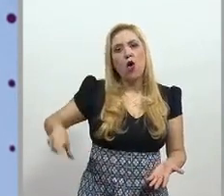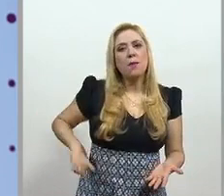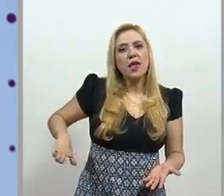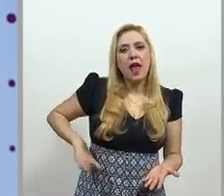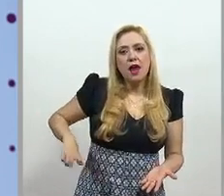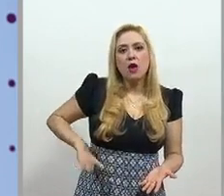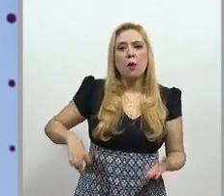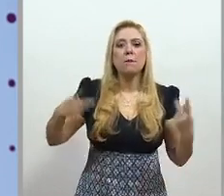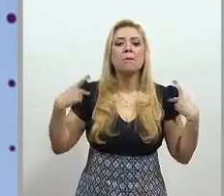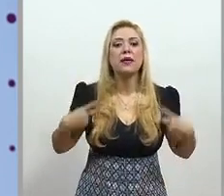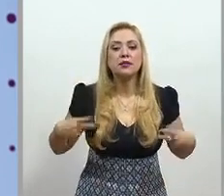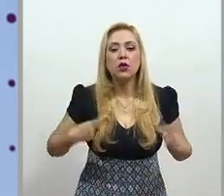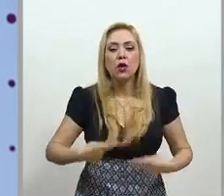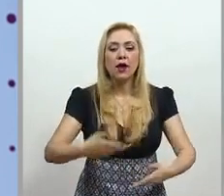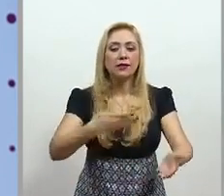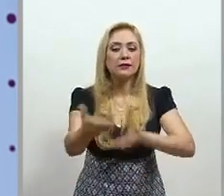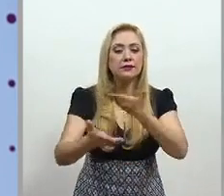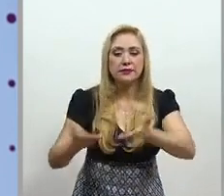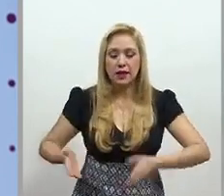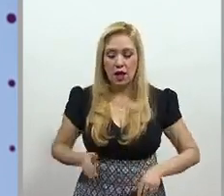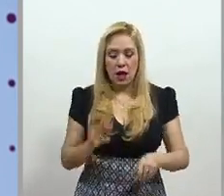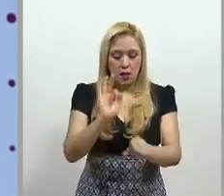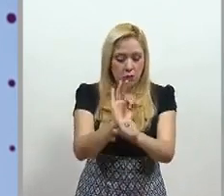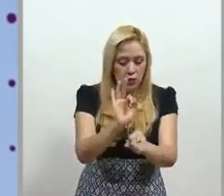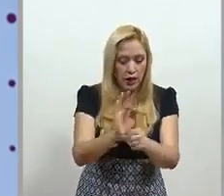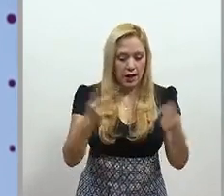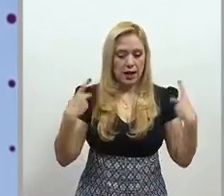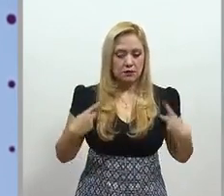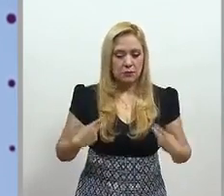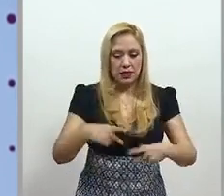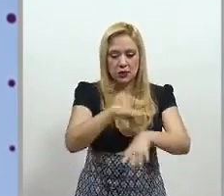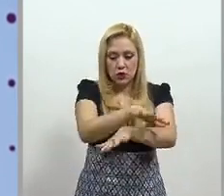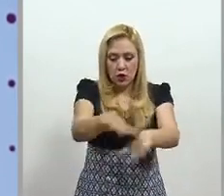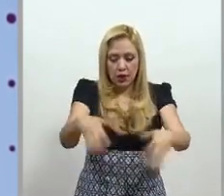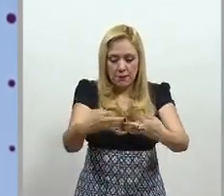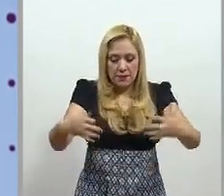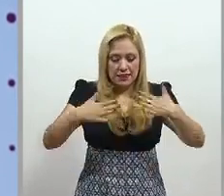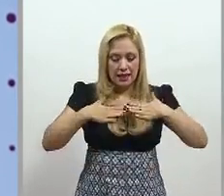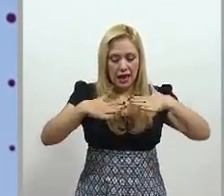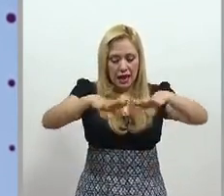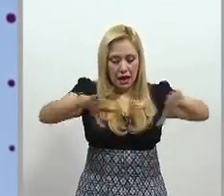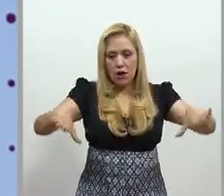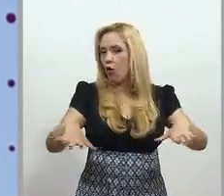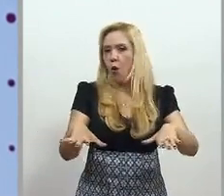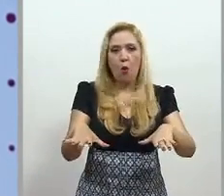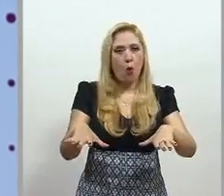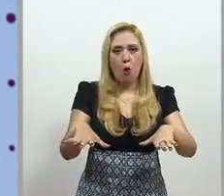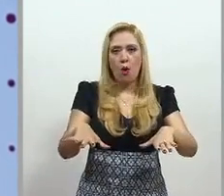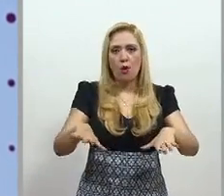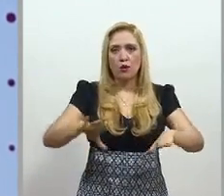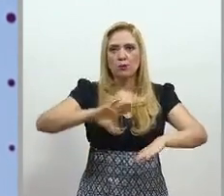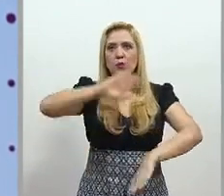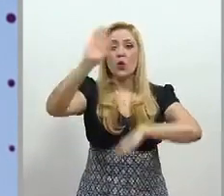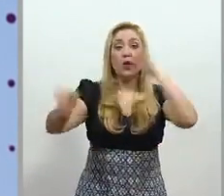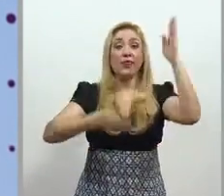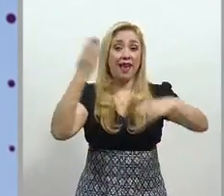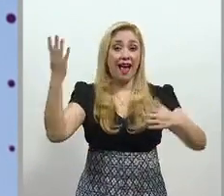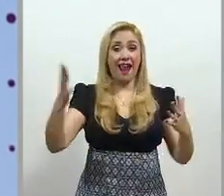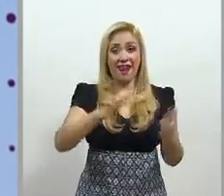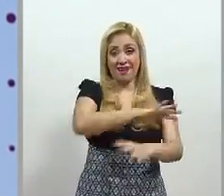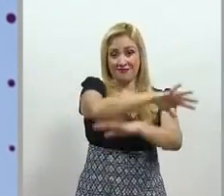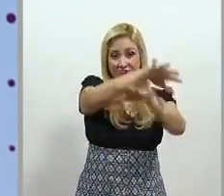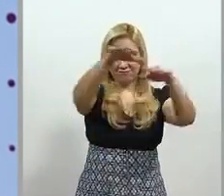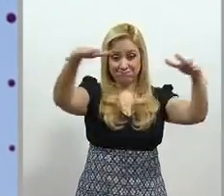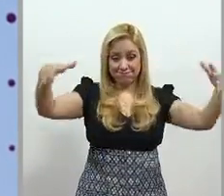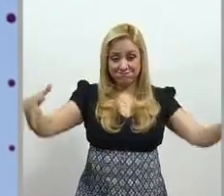con los ciudadanos o la forma en cómo se protege a los ciudadanos dentro de un espacio territorial. El problema del medio ambiente trasciende, es transnacional. De alguna